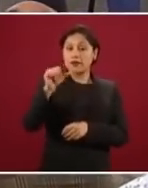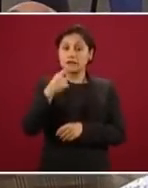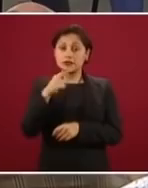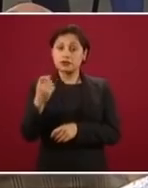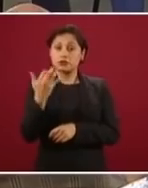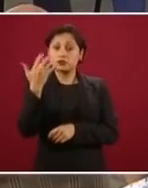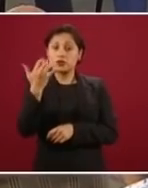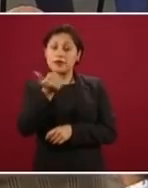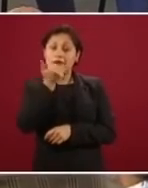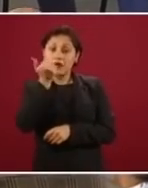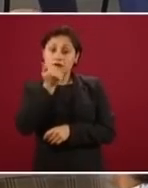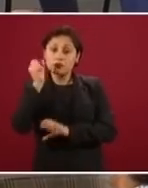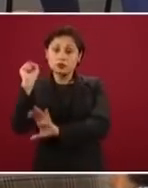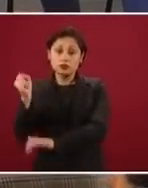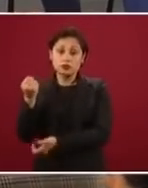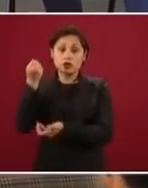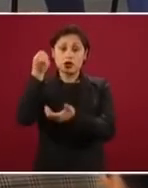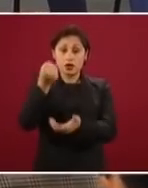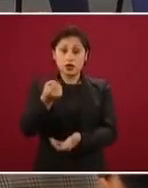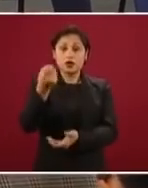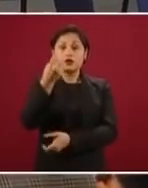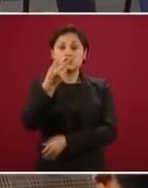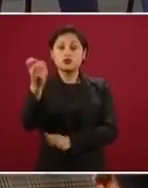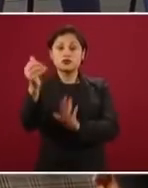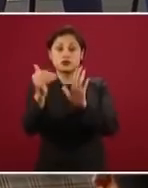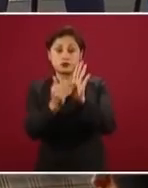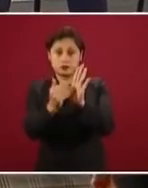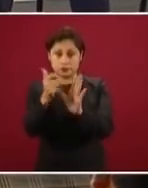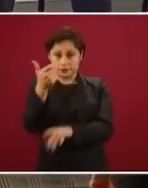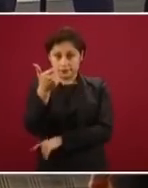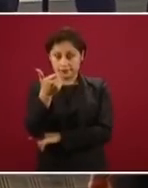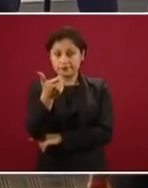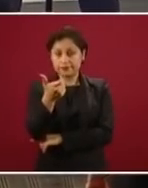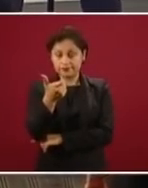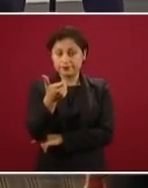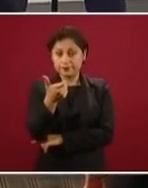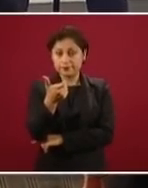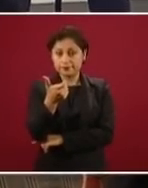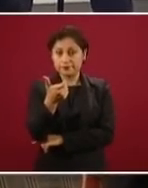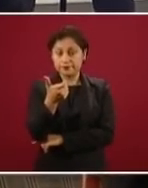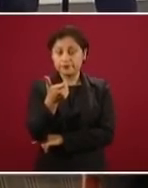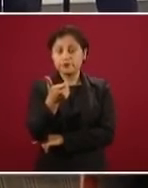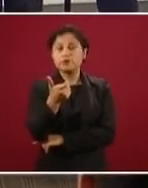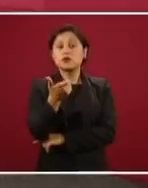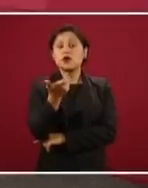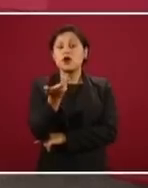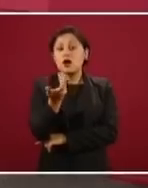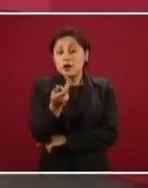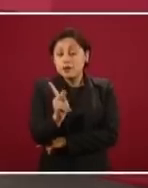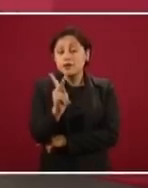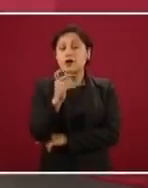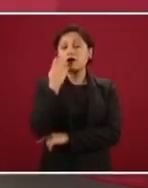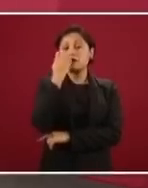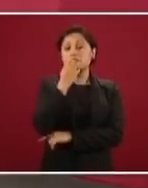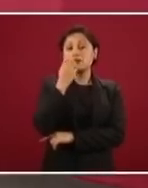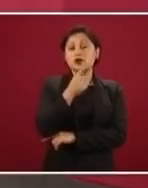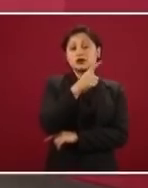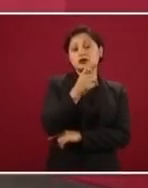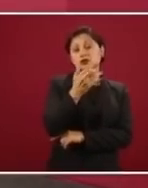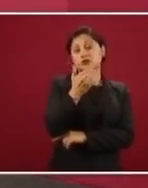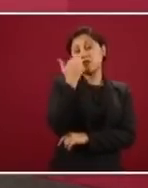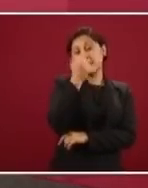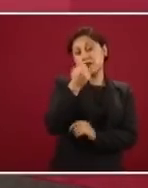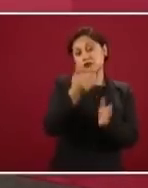son 200 mil pesos si la escuela tiene de 150 alumnos hacia